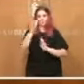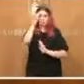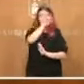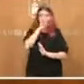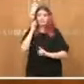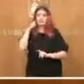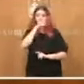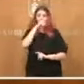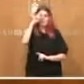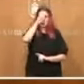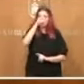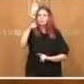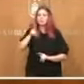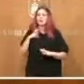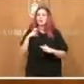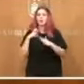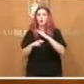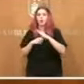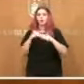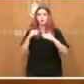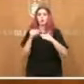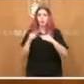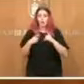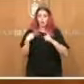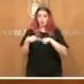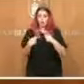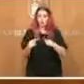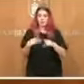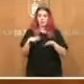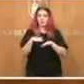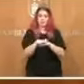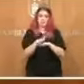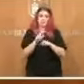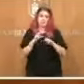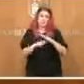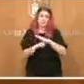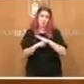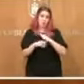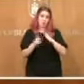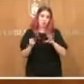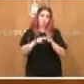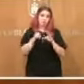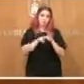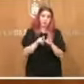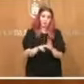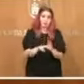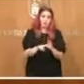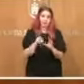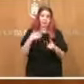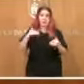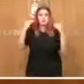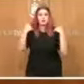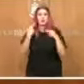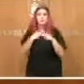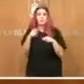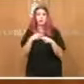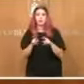pero también nos preocupan los usuarios que utilizan cada día esa red de metro. Hay una responsabilidad política